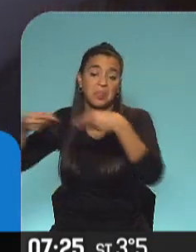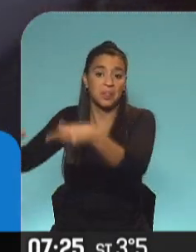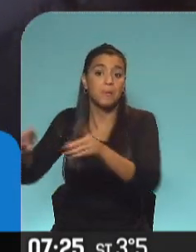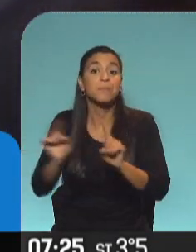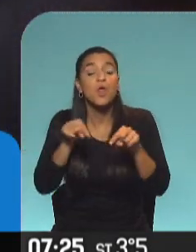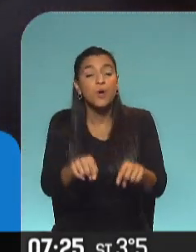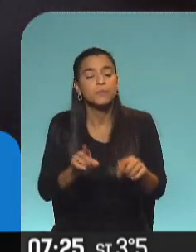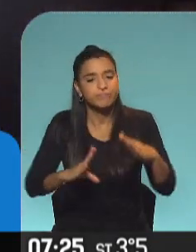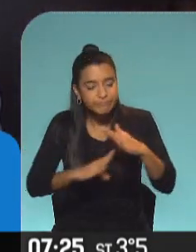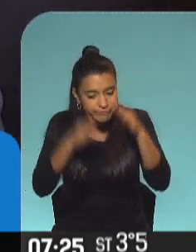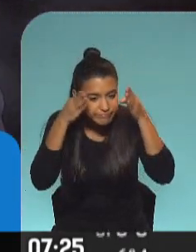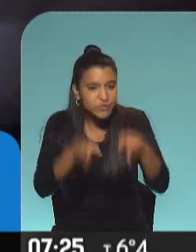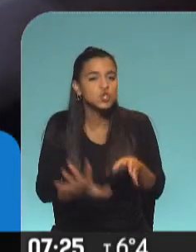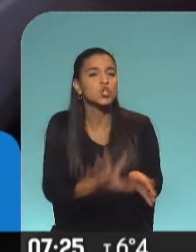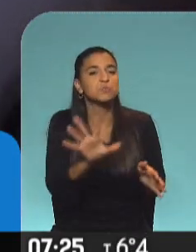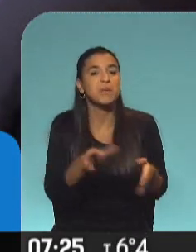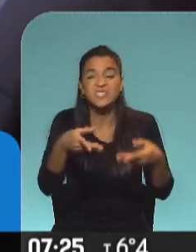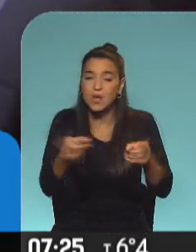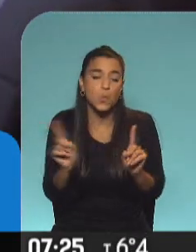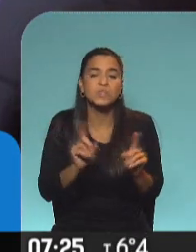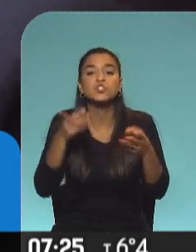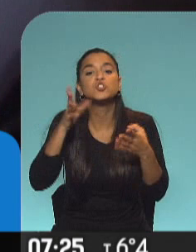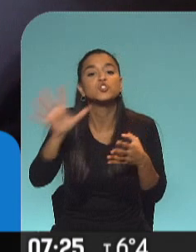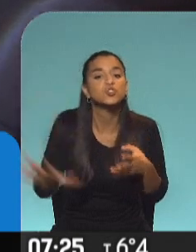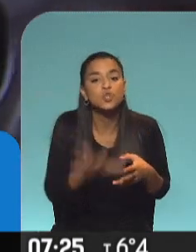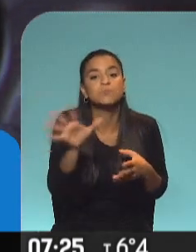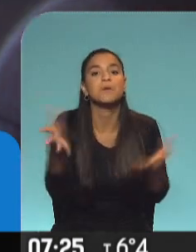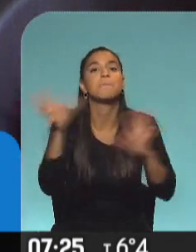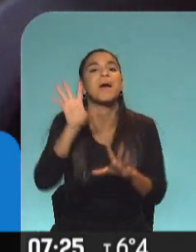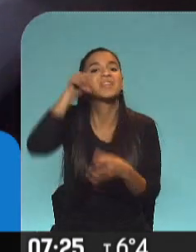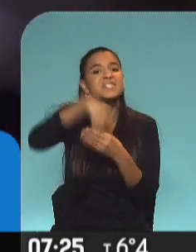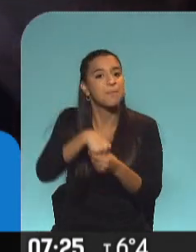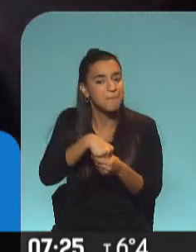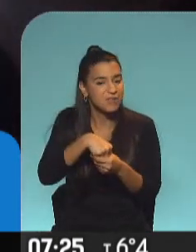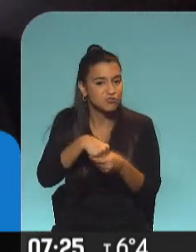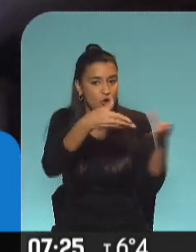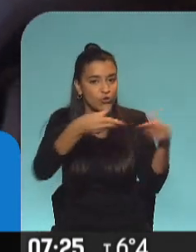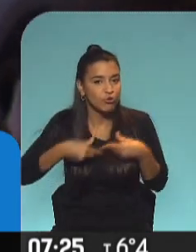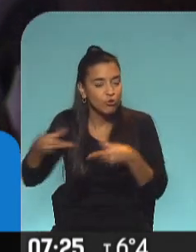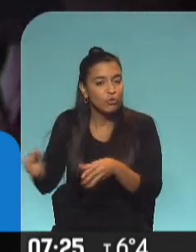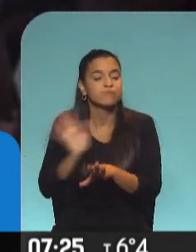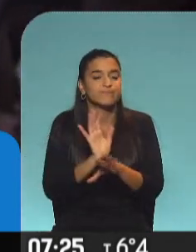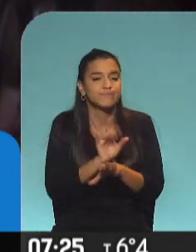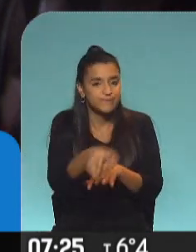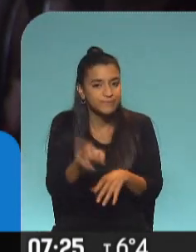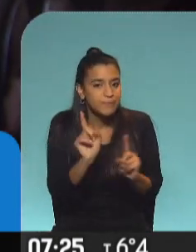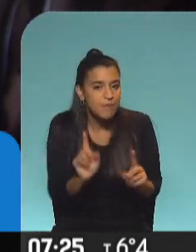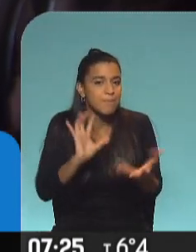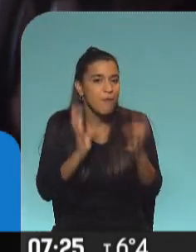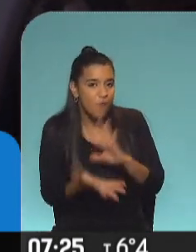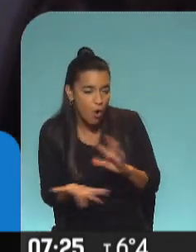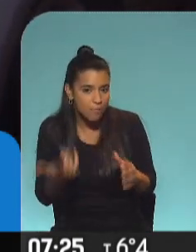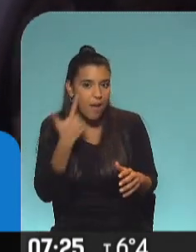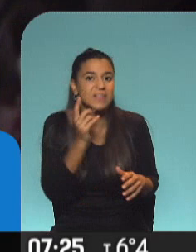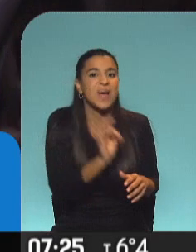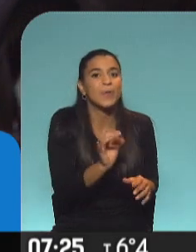allí centrada la sospecha. La sospecha está centrada en la participación, en la intervención dolosa en ese mecanismo.